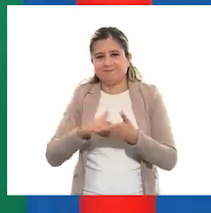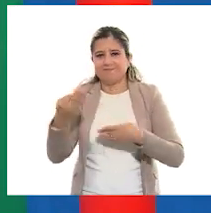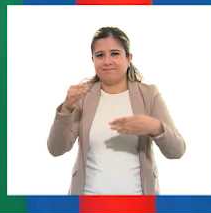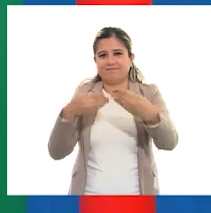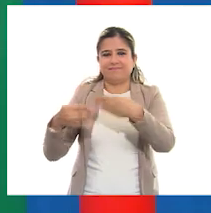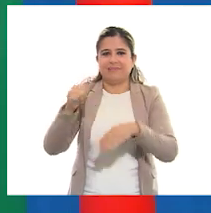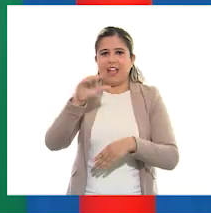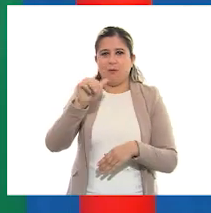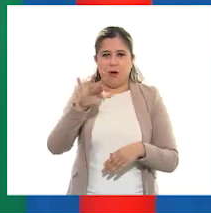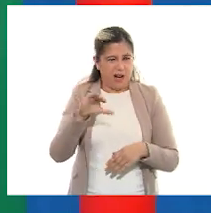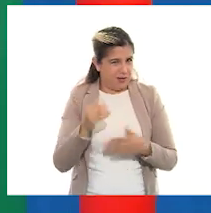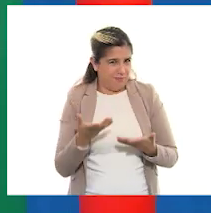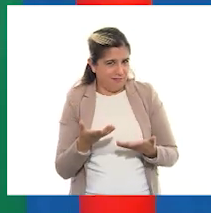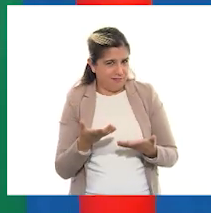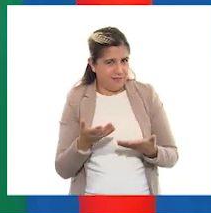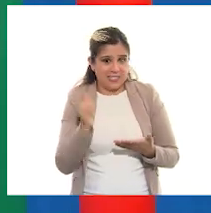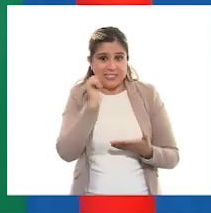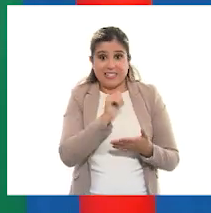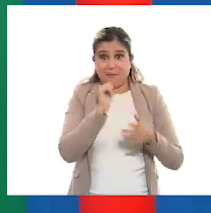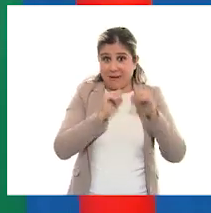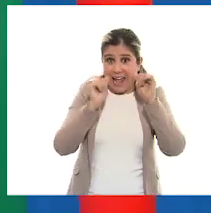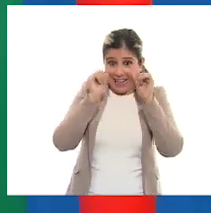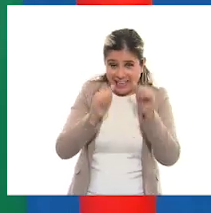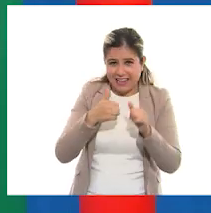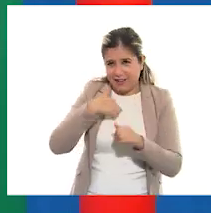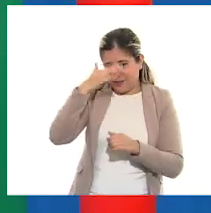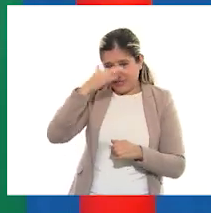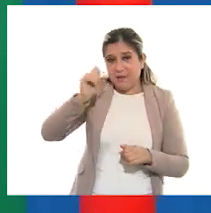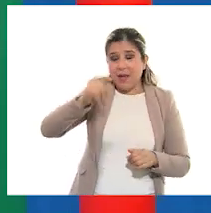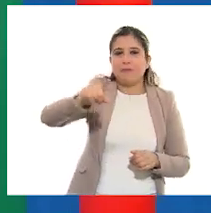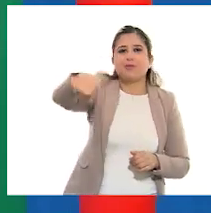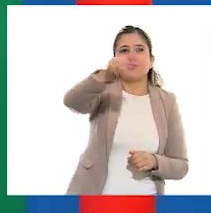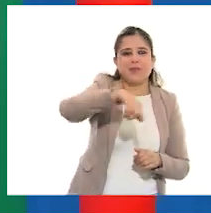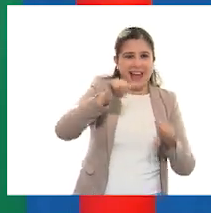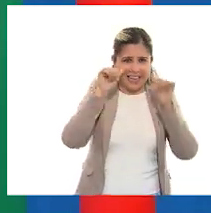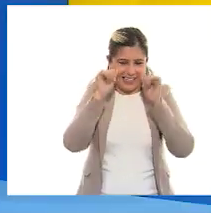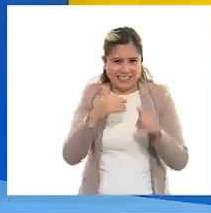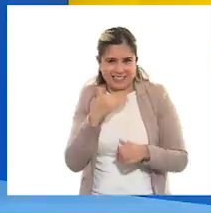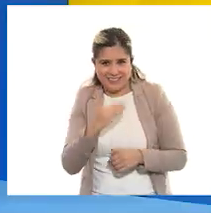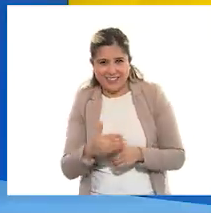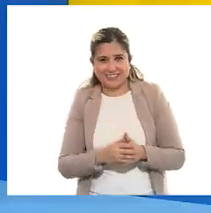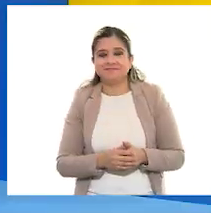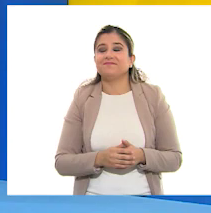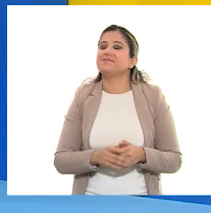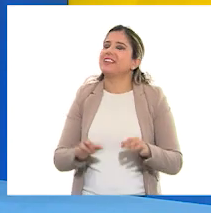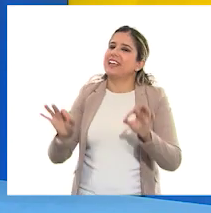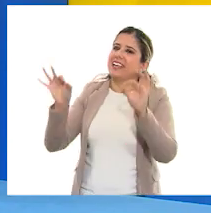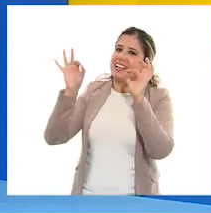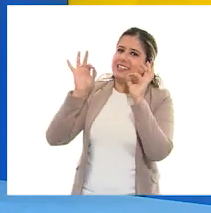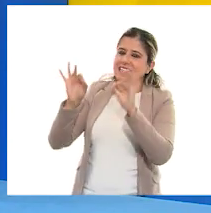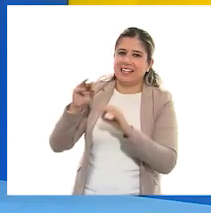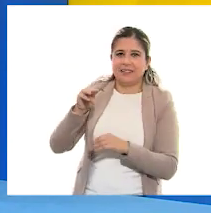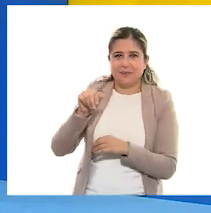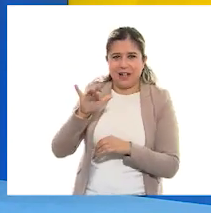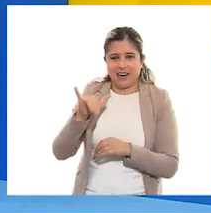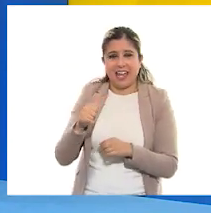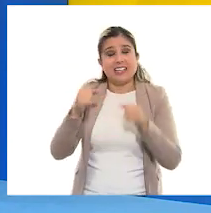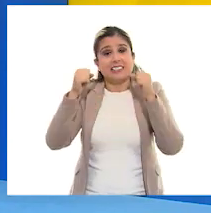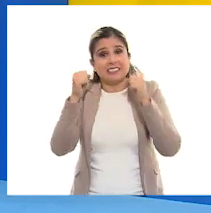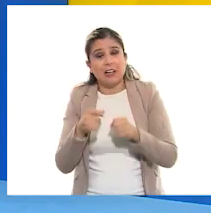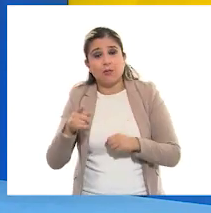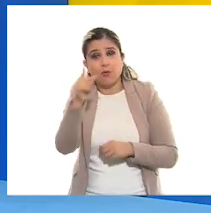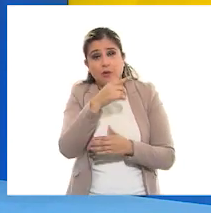acuario. Si no, siempre estoy atenta y yo sé que también nuestras niñas y niños. Excelente, María. Y seguro en casa